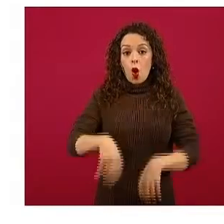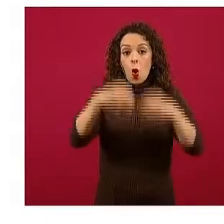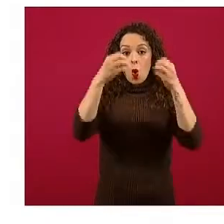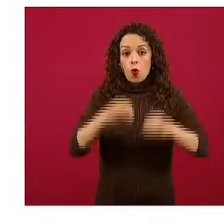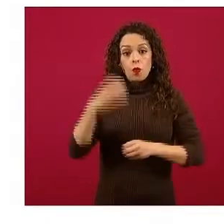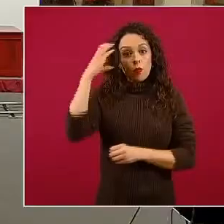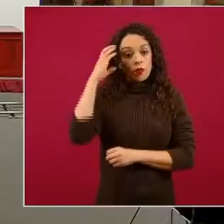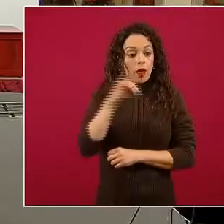Si me pasa a la siguiente.